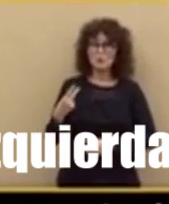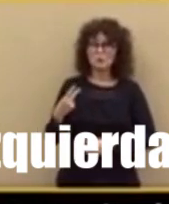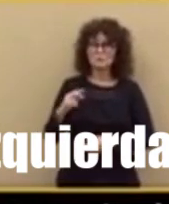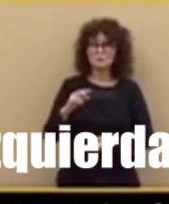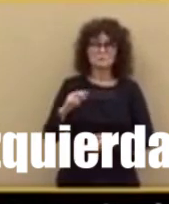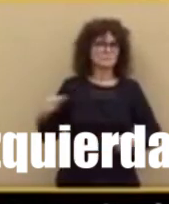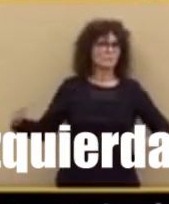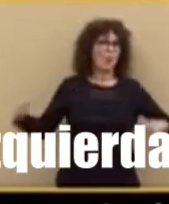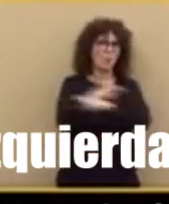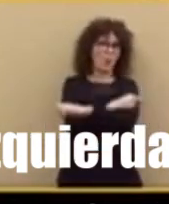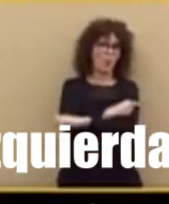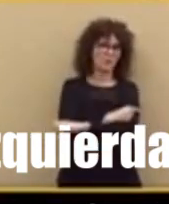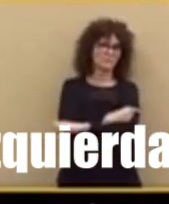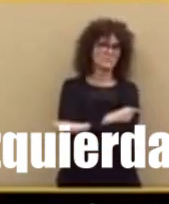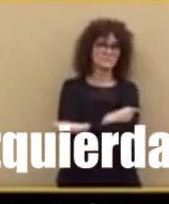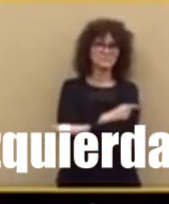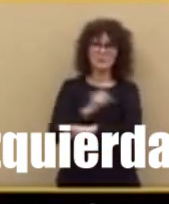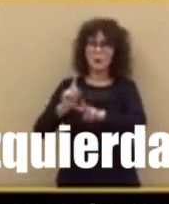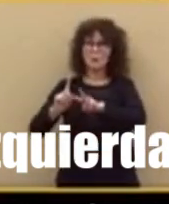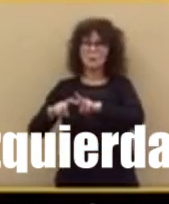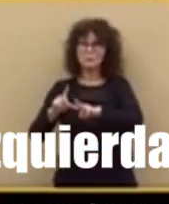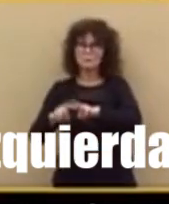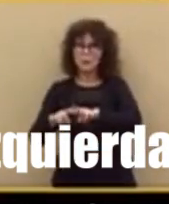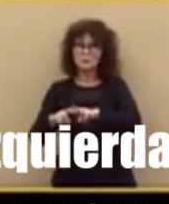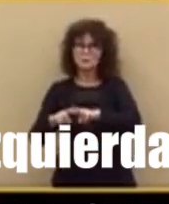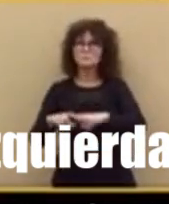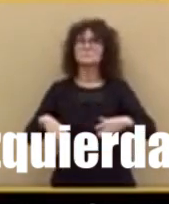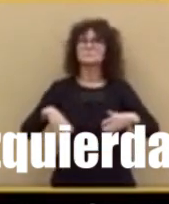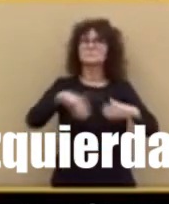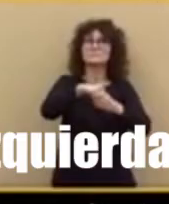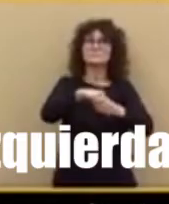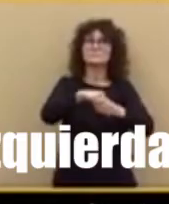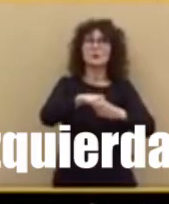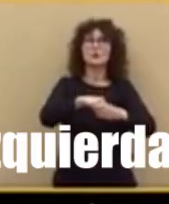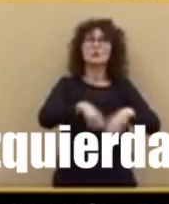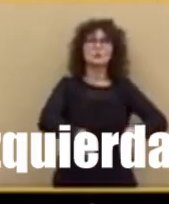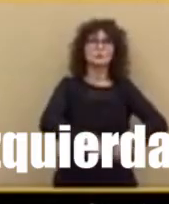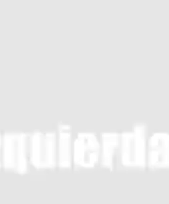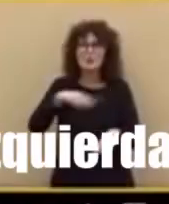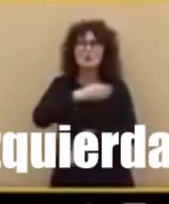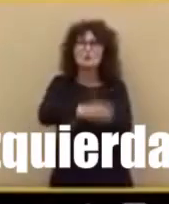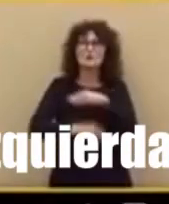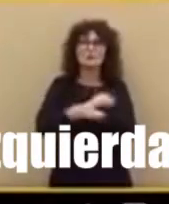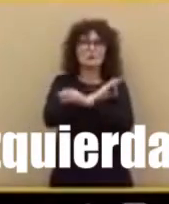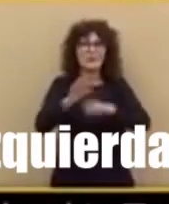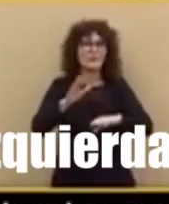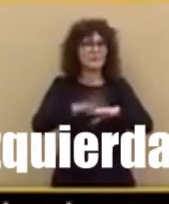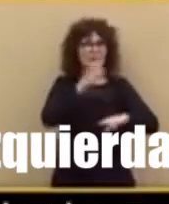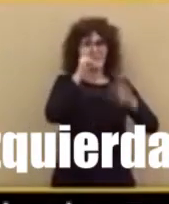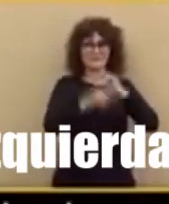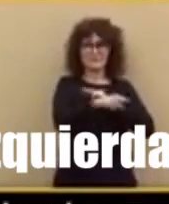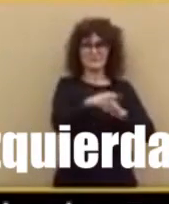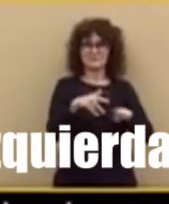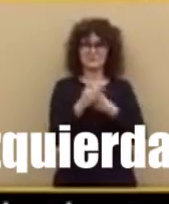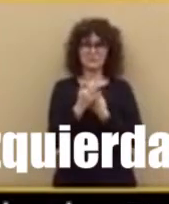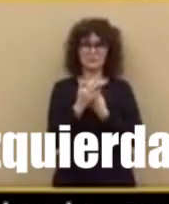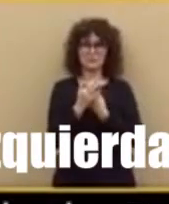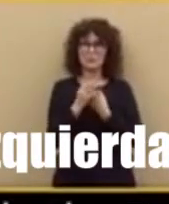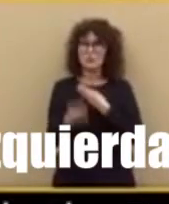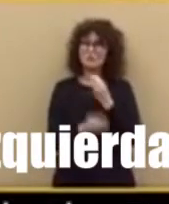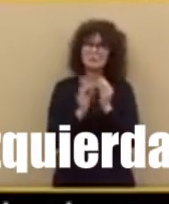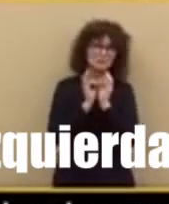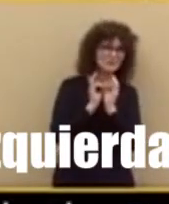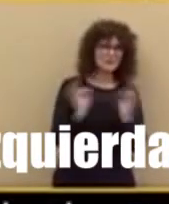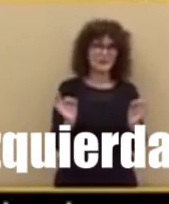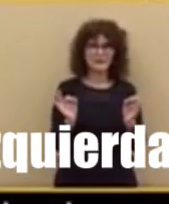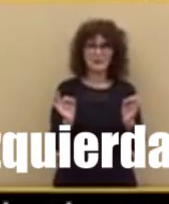disputa. Vox es parte del bloque de la ruptura con Sánchez e Iglesias. Una de dos. O usted no se